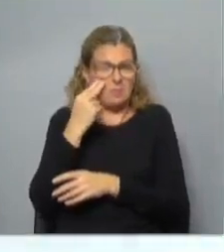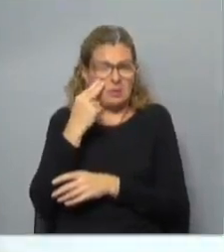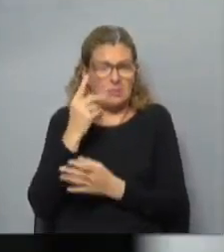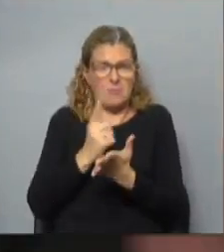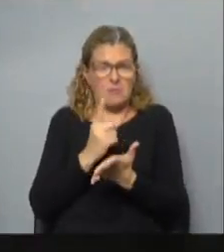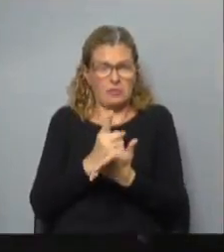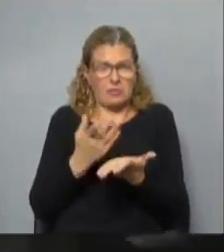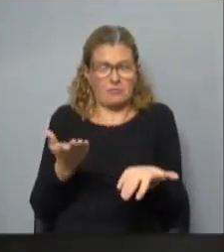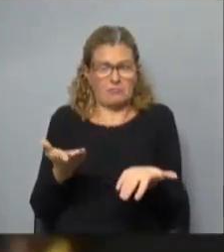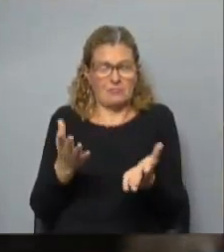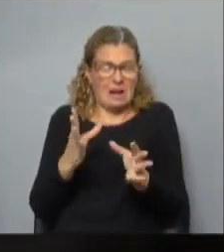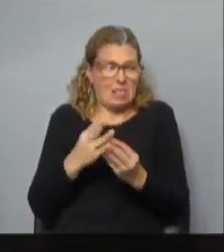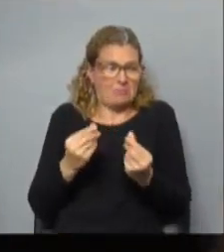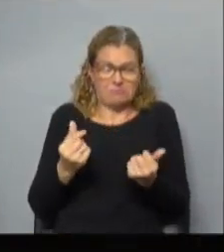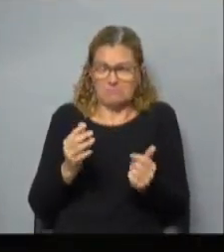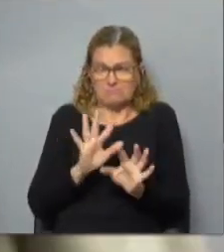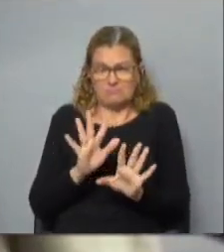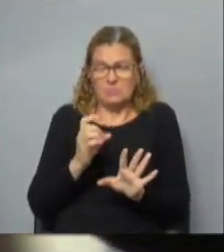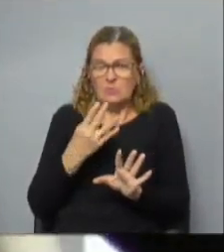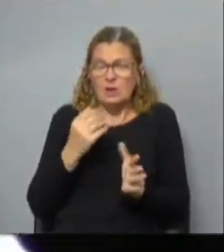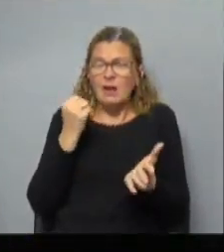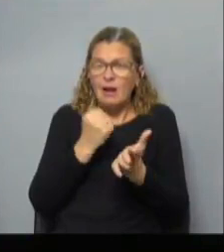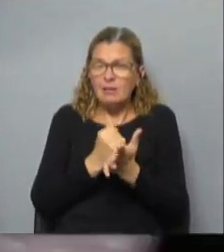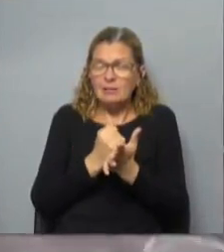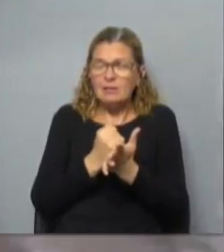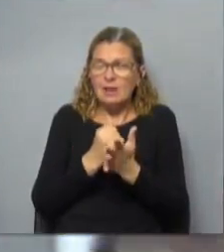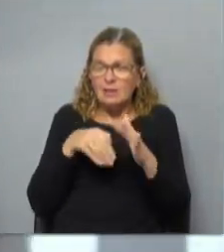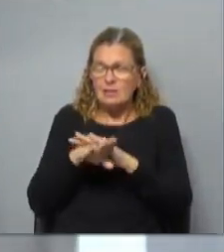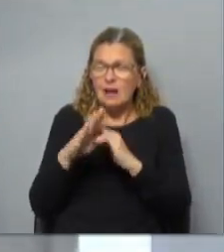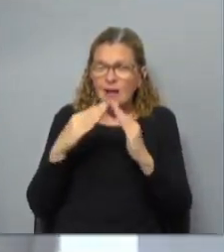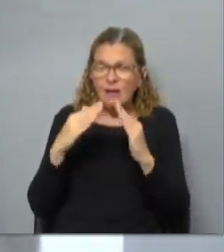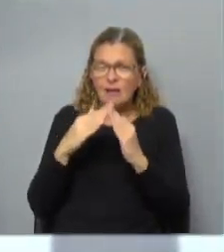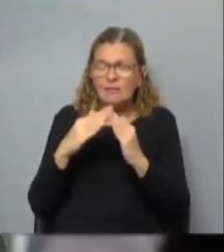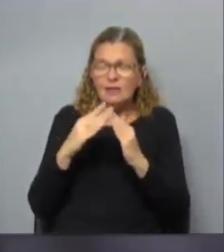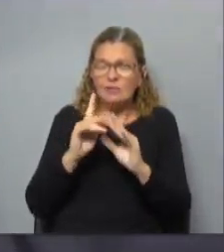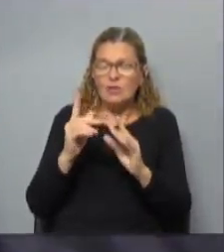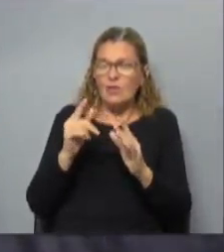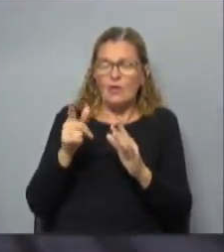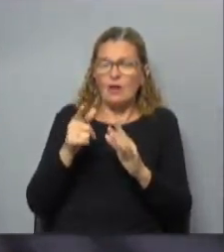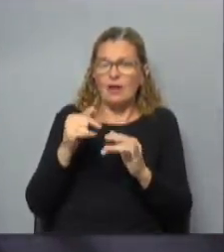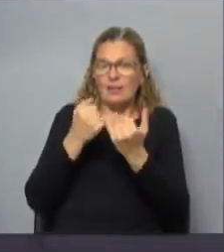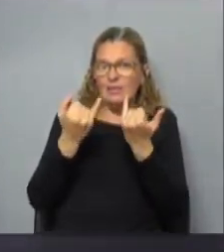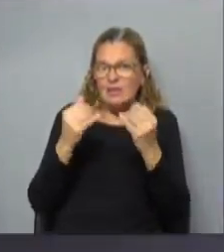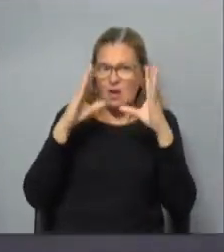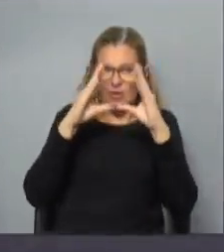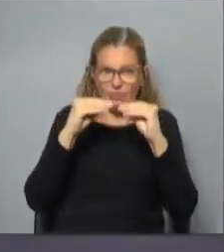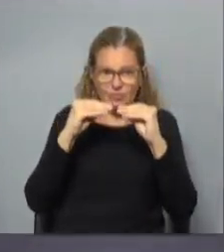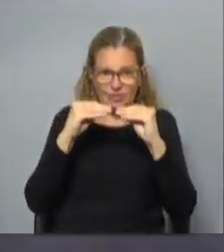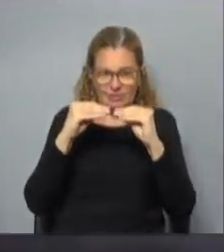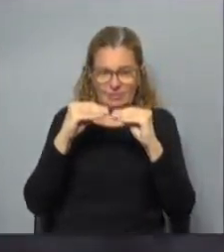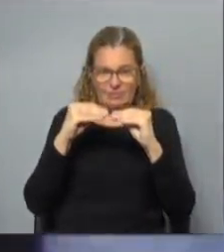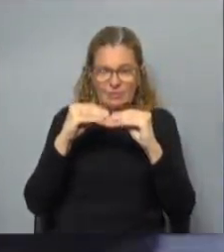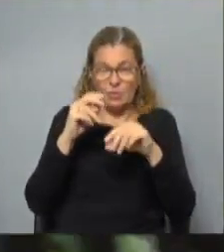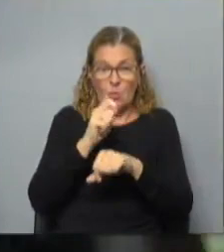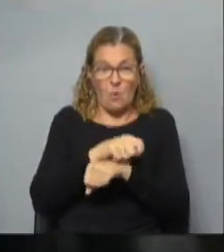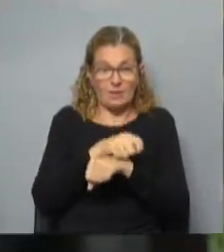prohibición pero ningún sentido porque las garantías de un entrenamiento no las da el día o la noche la